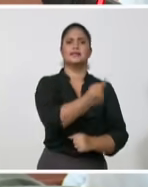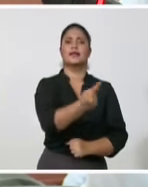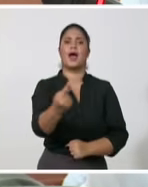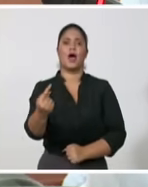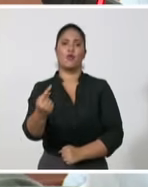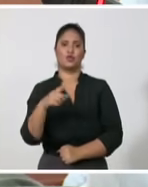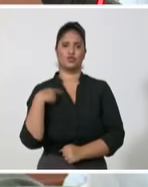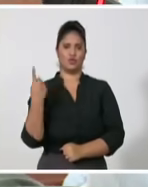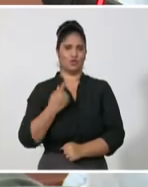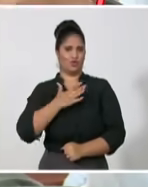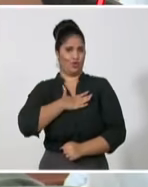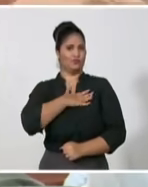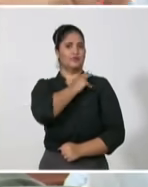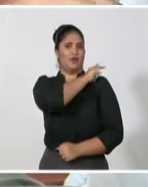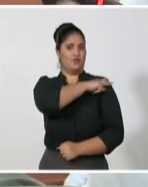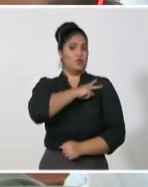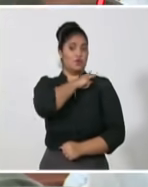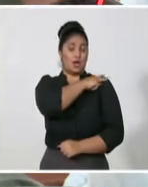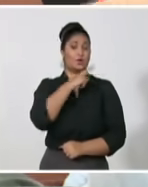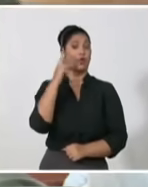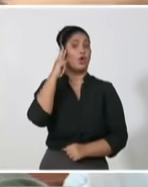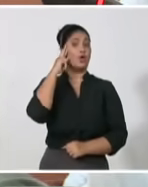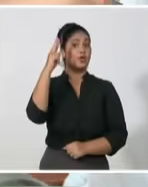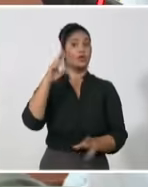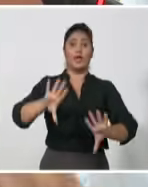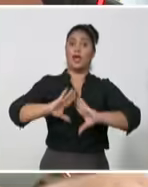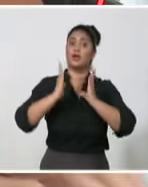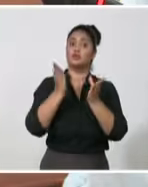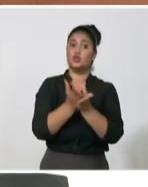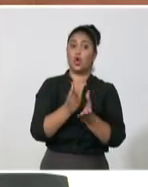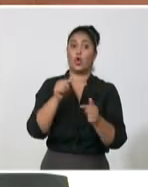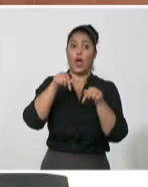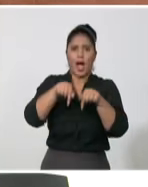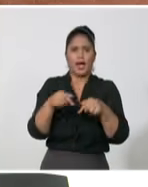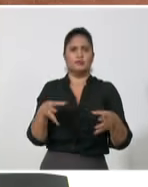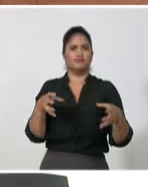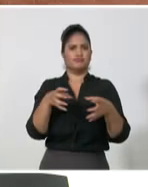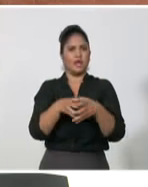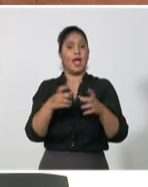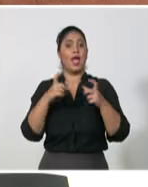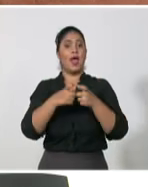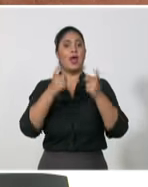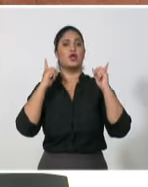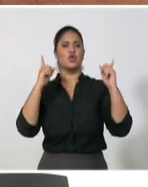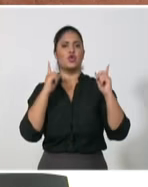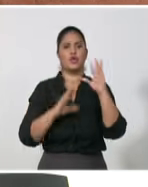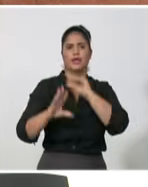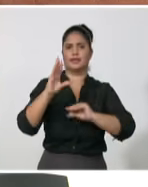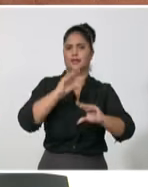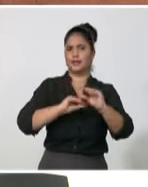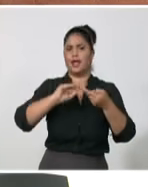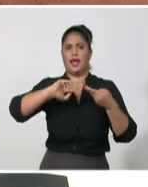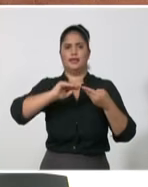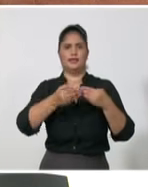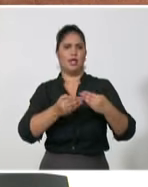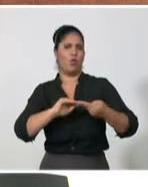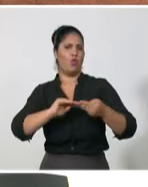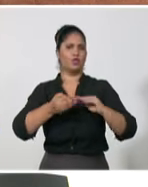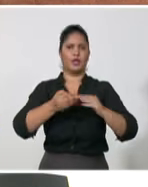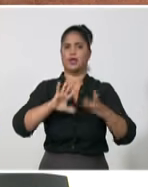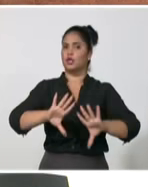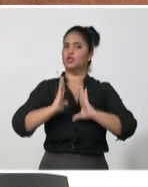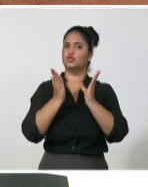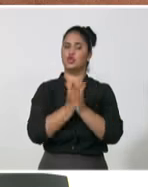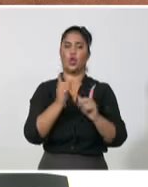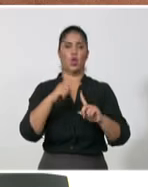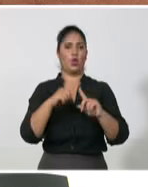recordar que hay una dirección colectiva donde se discuten estos asuntos el desconocimiento a cada nivel de dirección